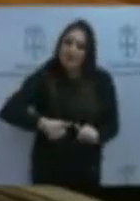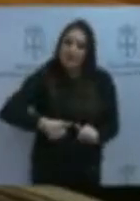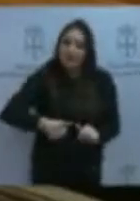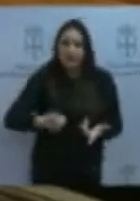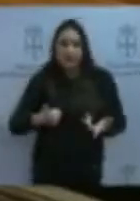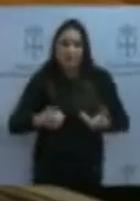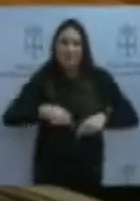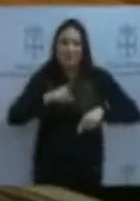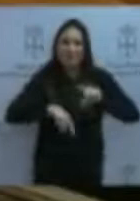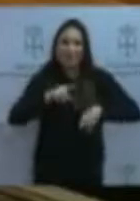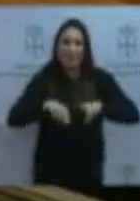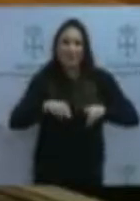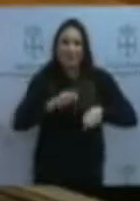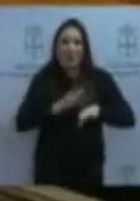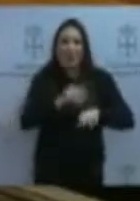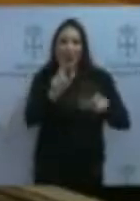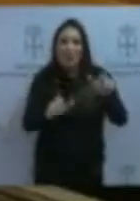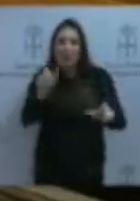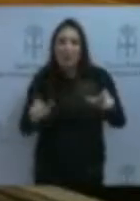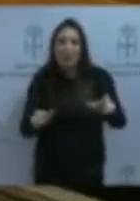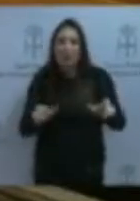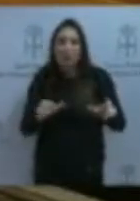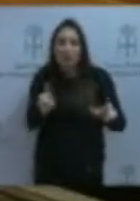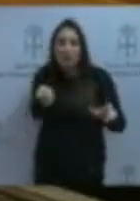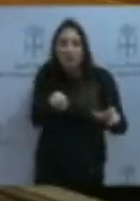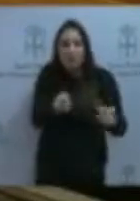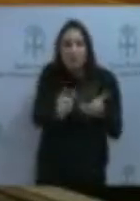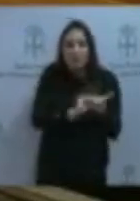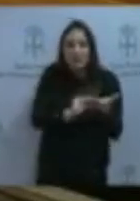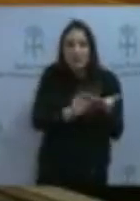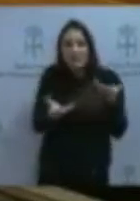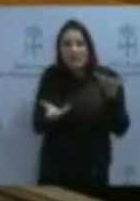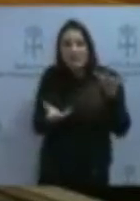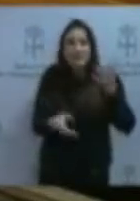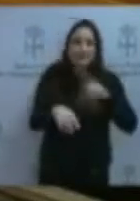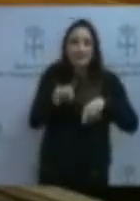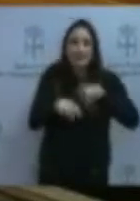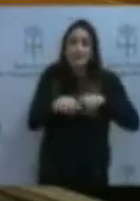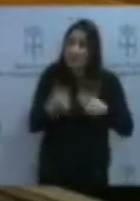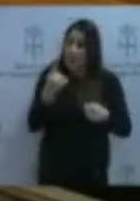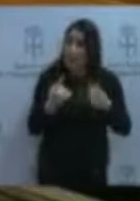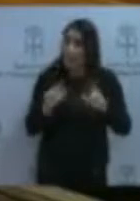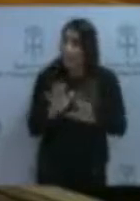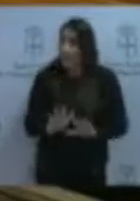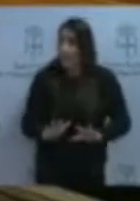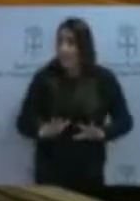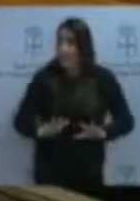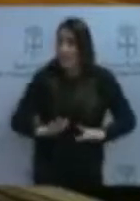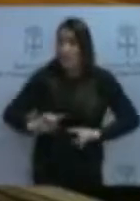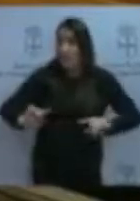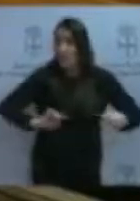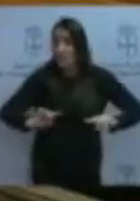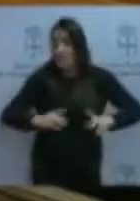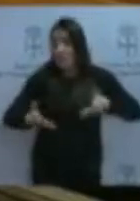la hora de contratar al personal. Y muchas veces incluso queda en manos de de mandos intermedios